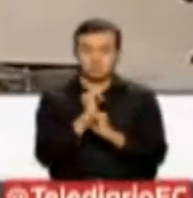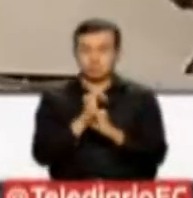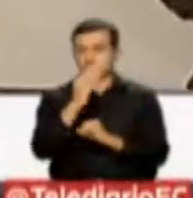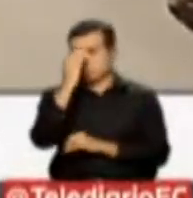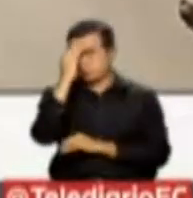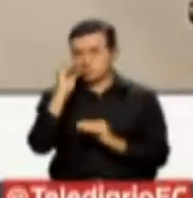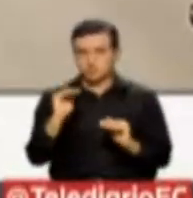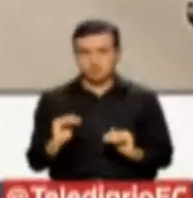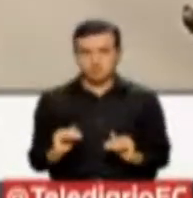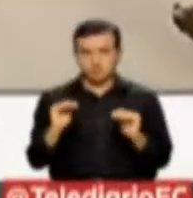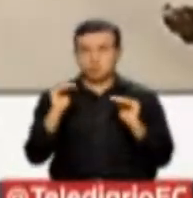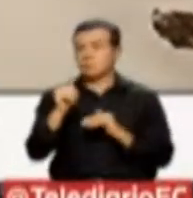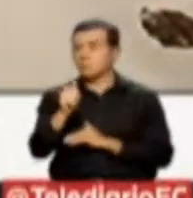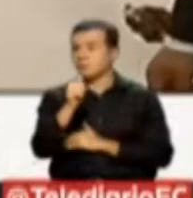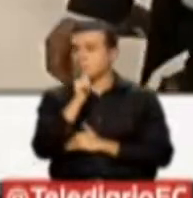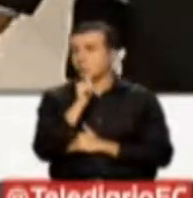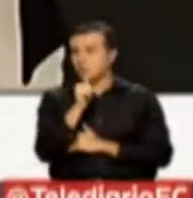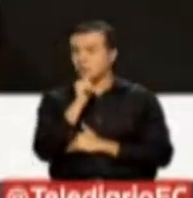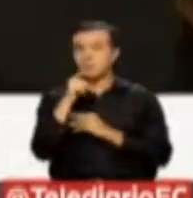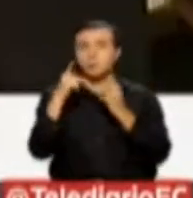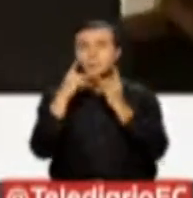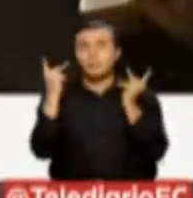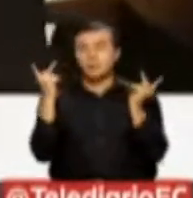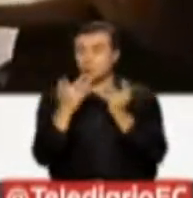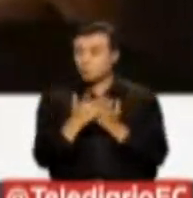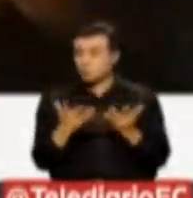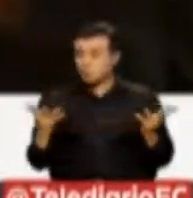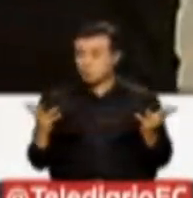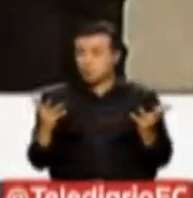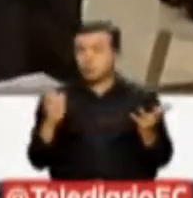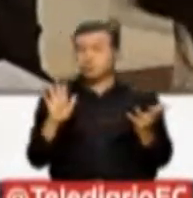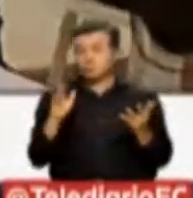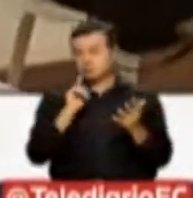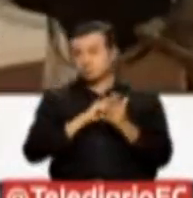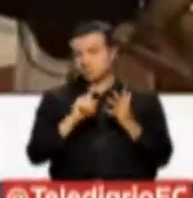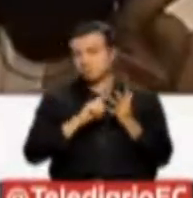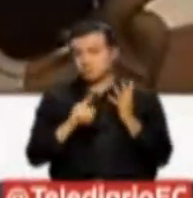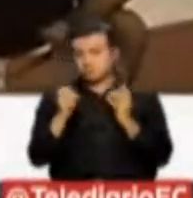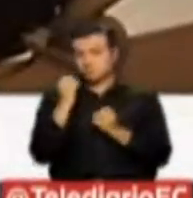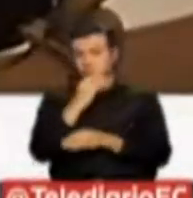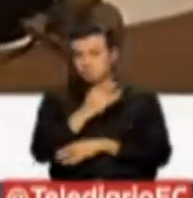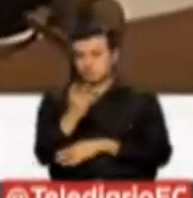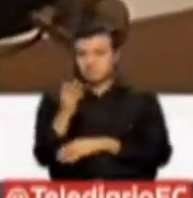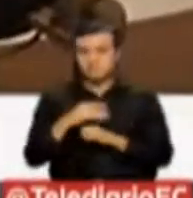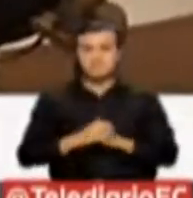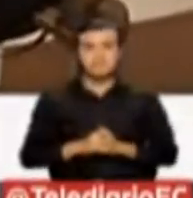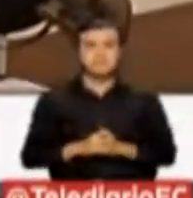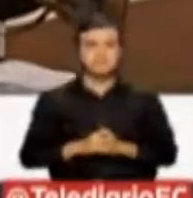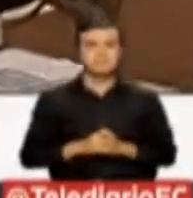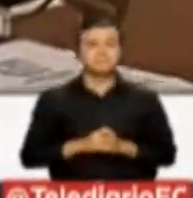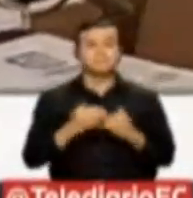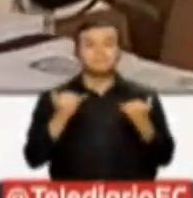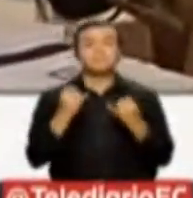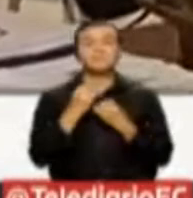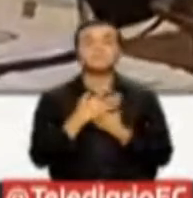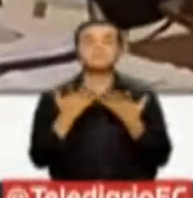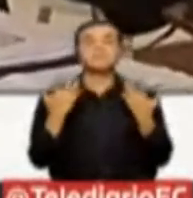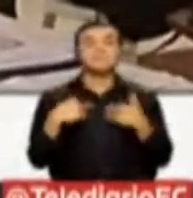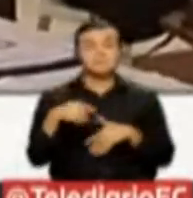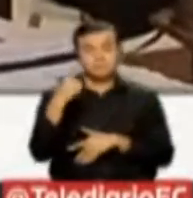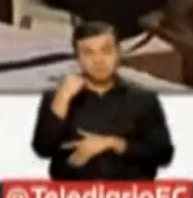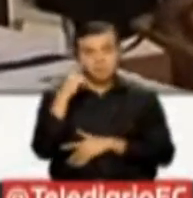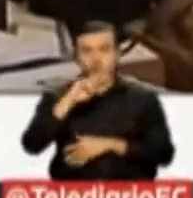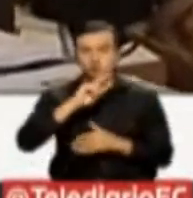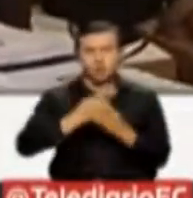educación superior, tanto privadas como públicas, que nos estarán exponiendo su diferente oferta académica. Ajá, tenemos la novedad también este año es que se